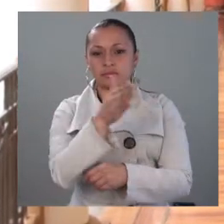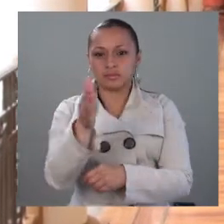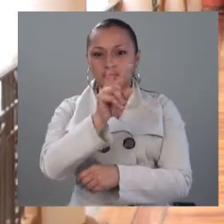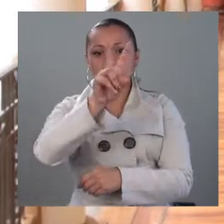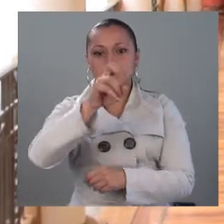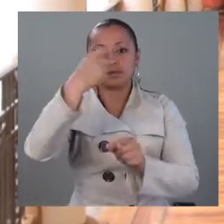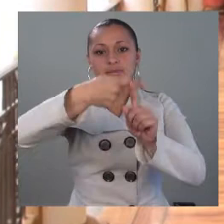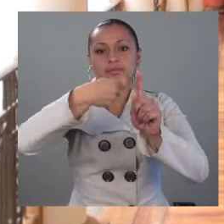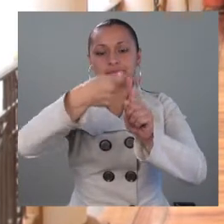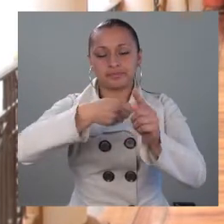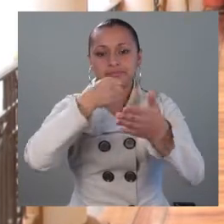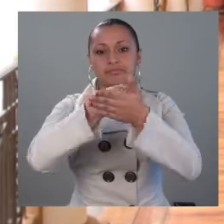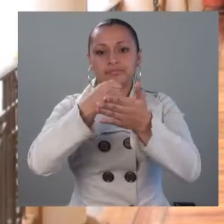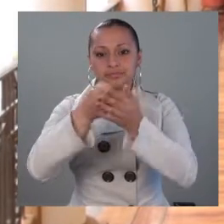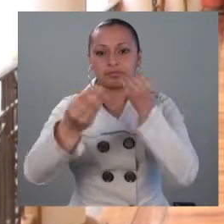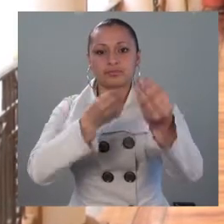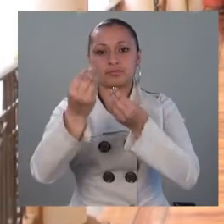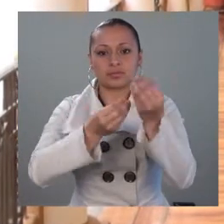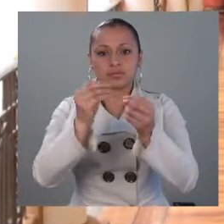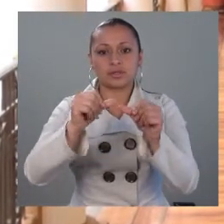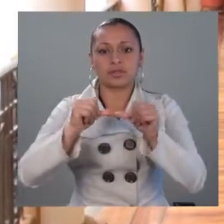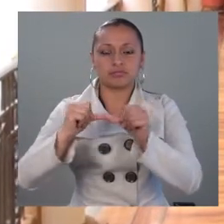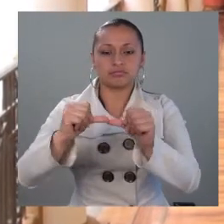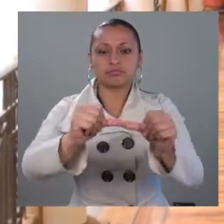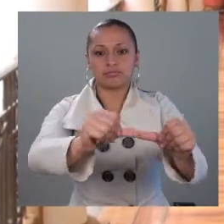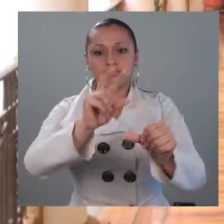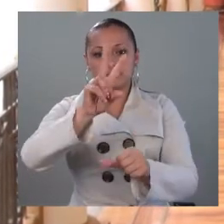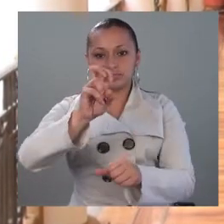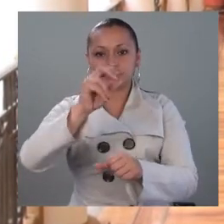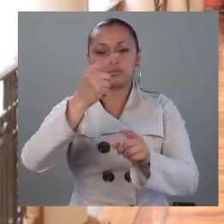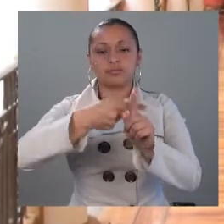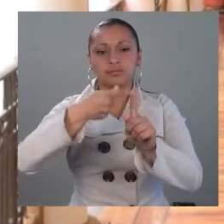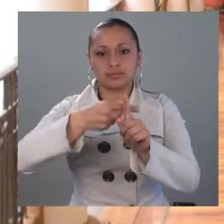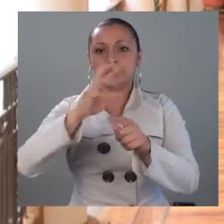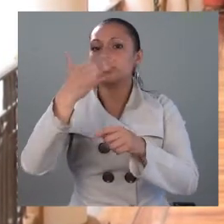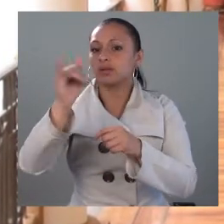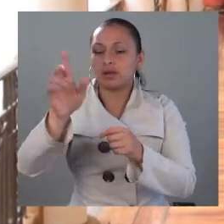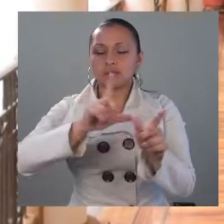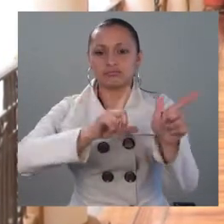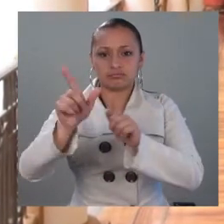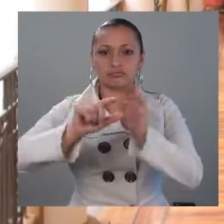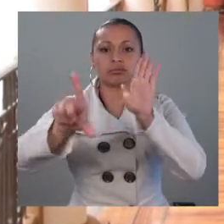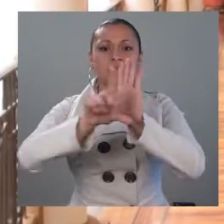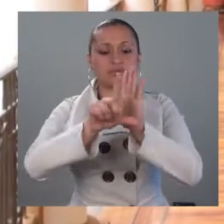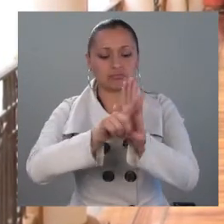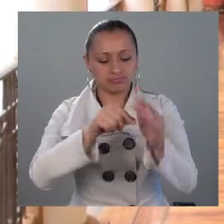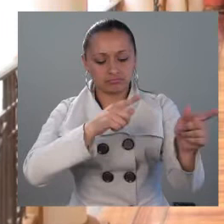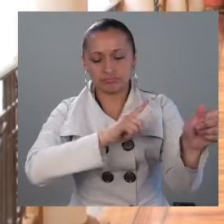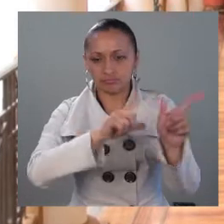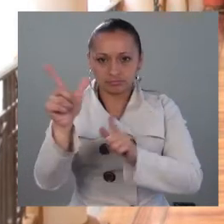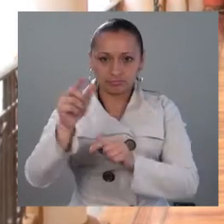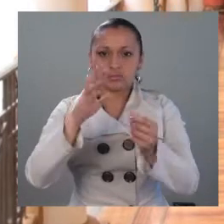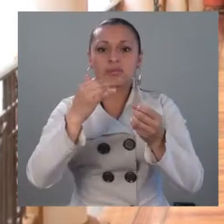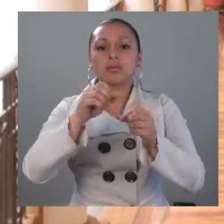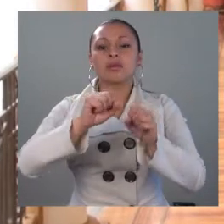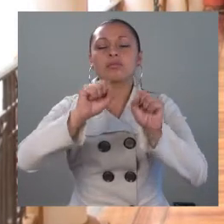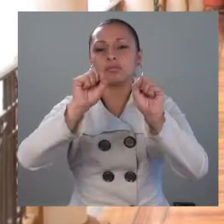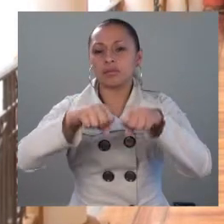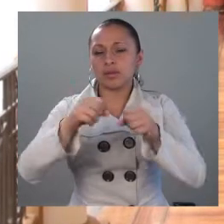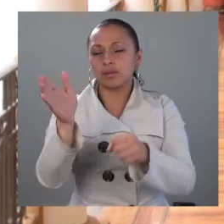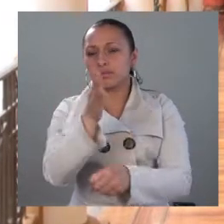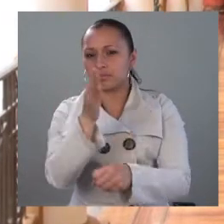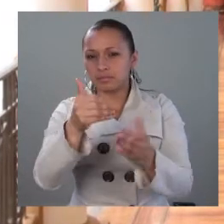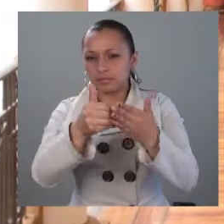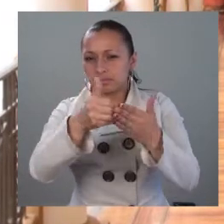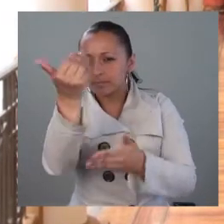en aproximadamente siete meses de duración. Ya está en este momento en legalización. Esperamos nosotros poder